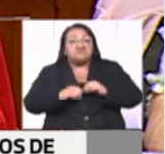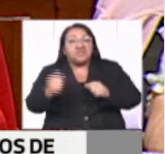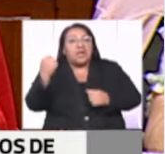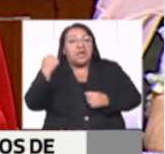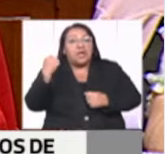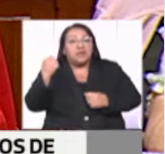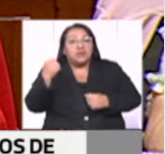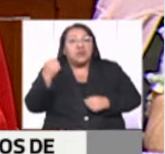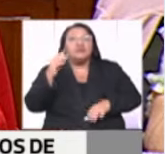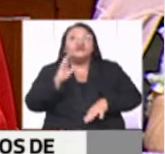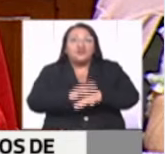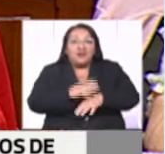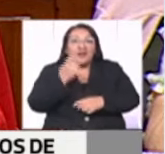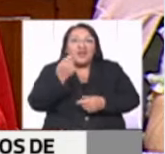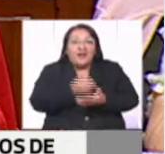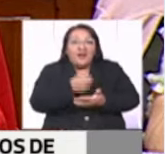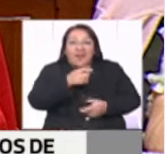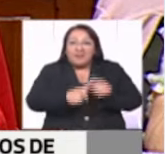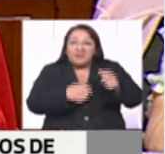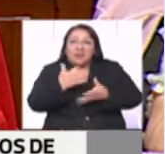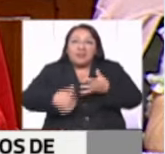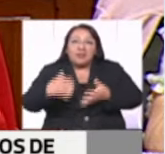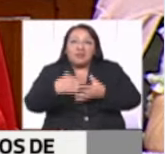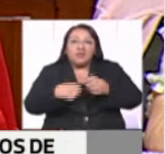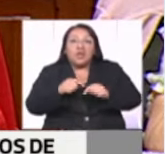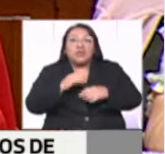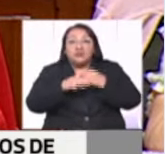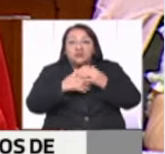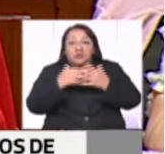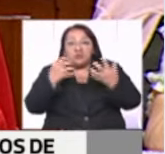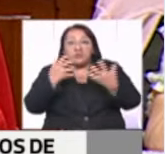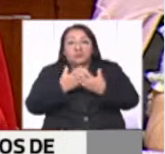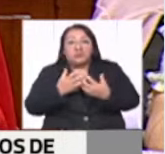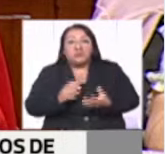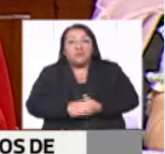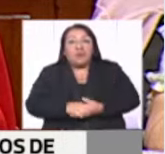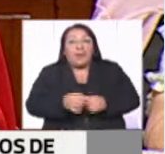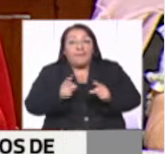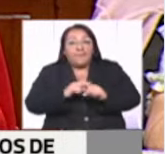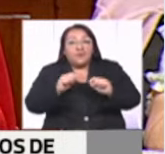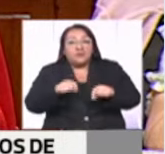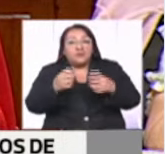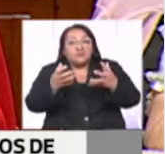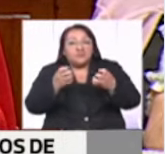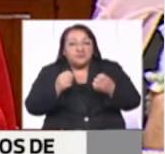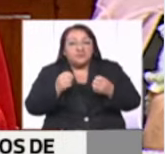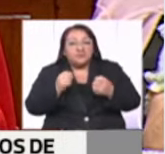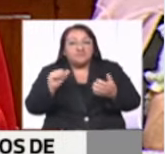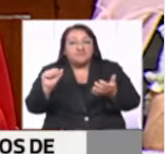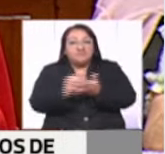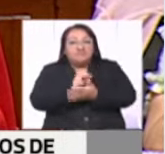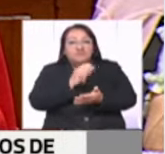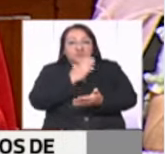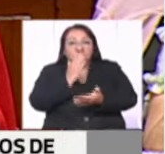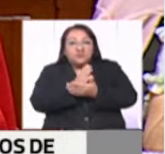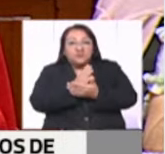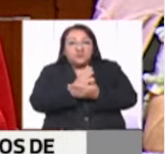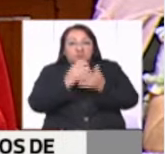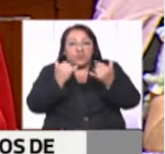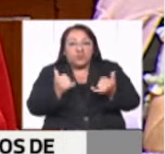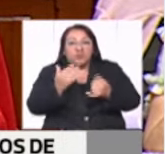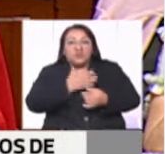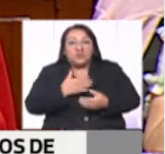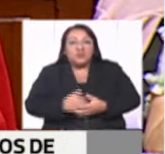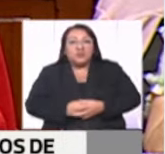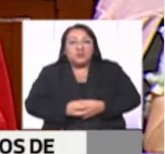a costa del dinero de los aportantes. En eso coincidimos todos, presidente. Pero si queremos erradicar el problema de fondo,